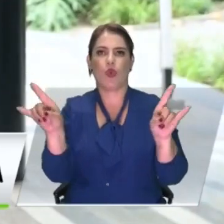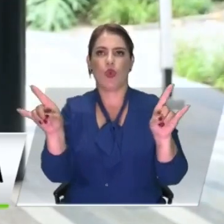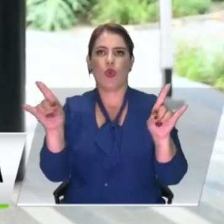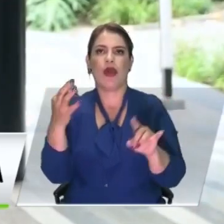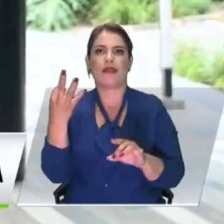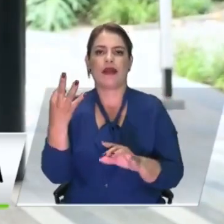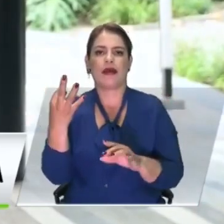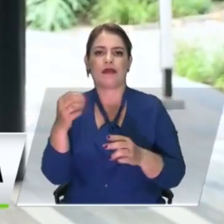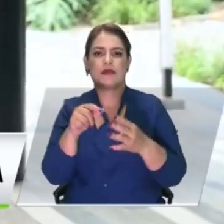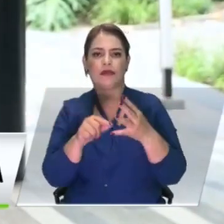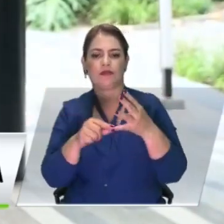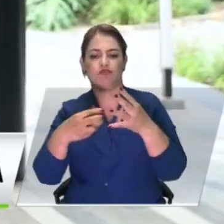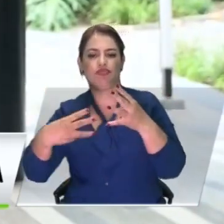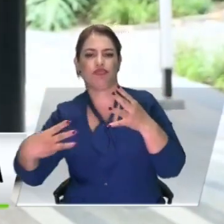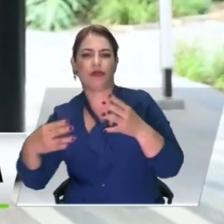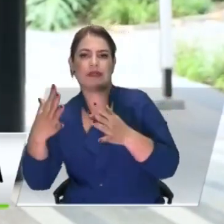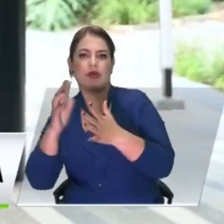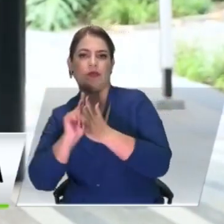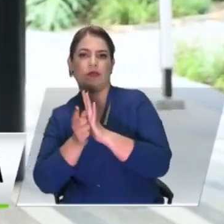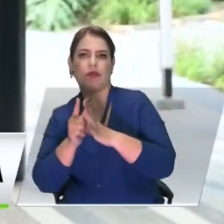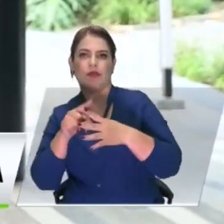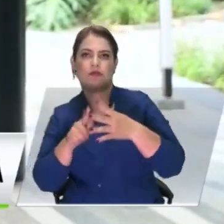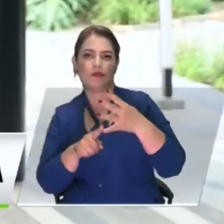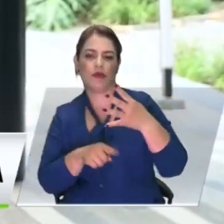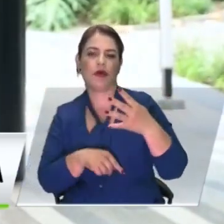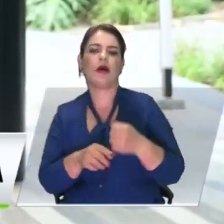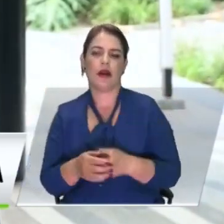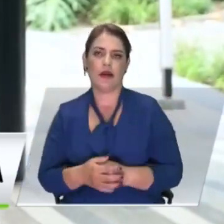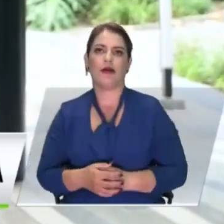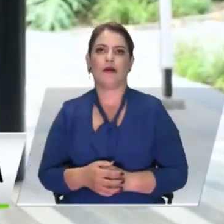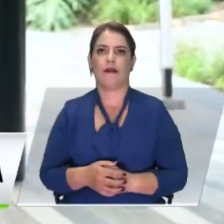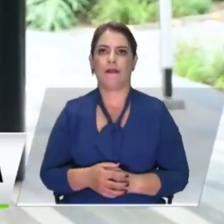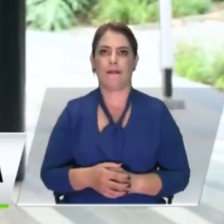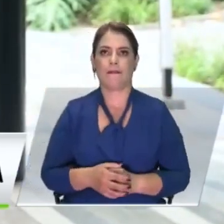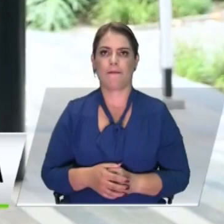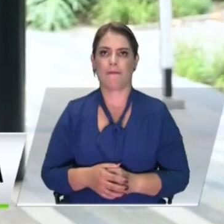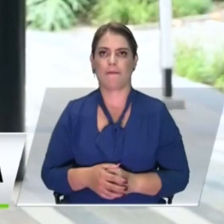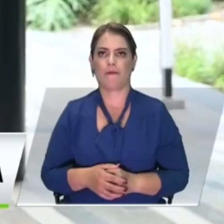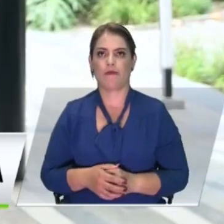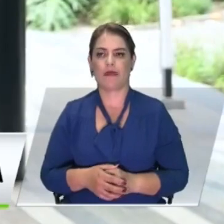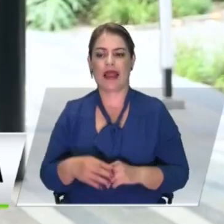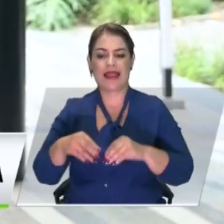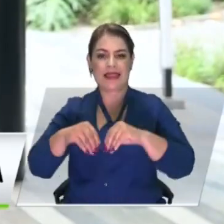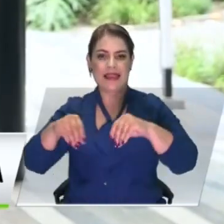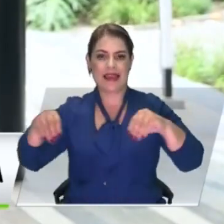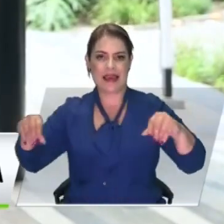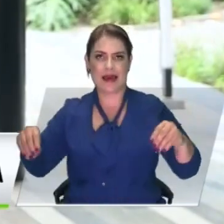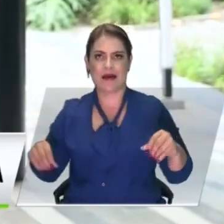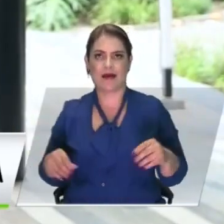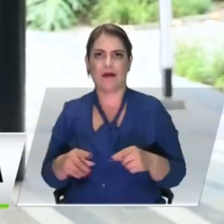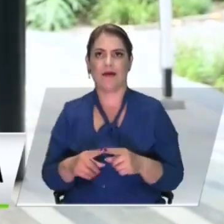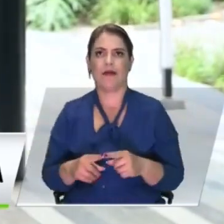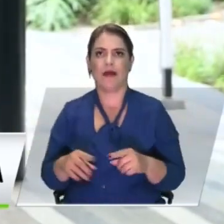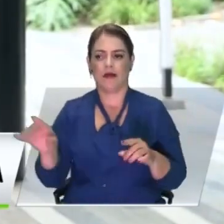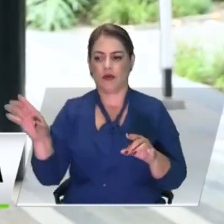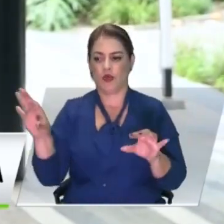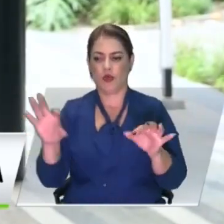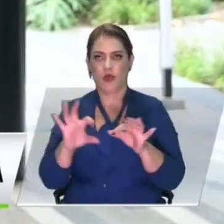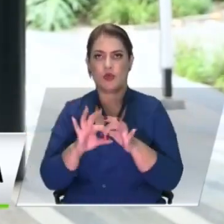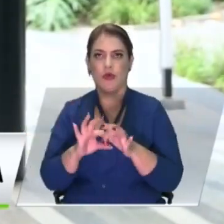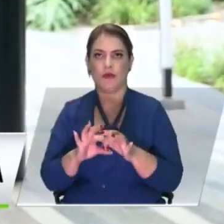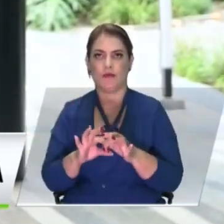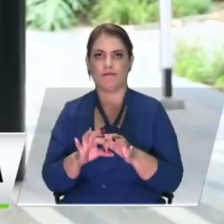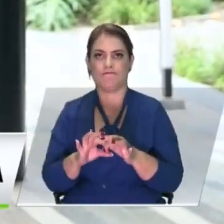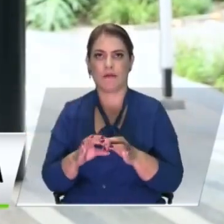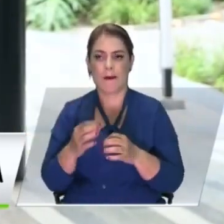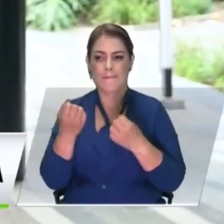3 misiones en una ventana de 5 minutos. Finalmente, para la misión de tierra, la aeronave debía de ser ensamblada y debía de aplicársele la mayor